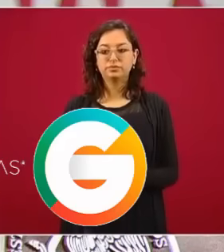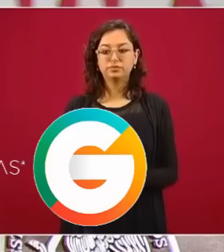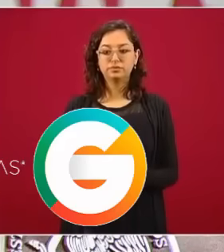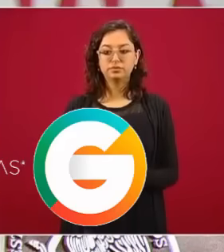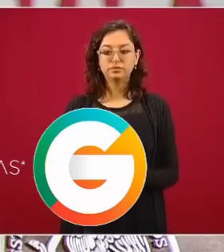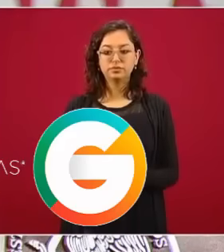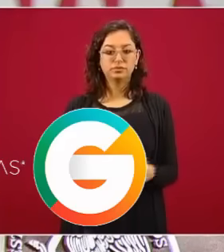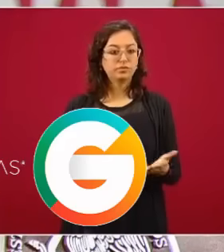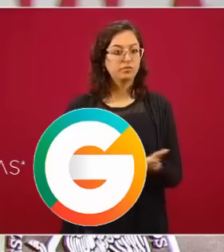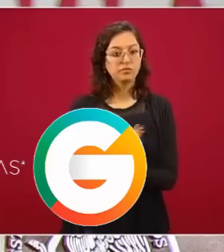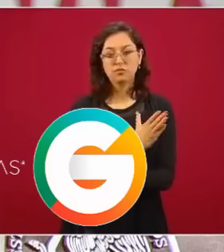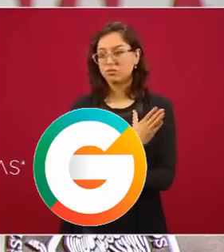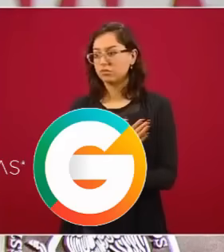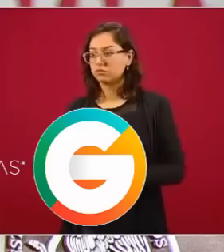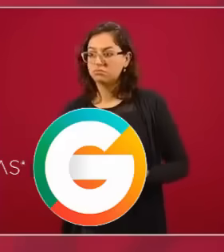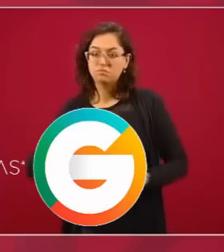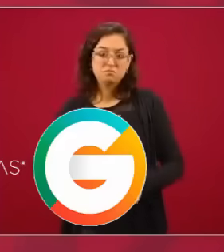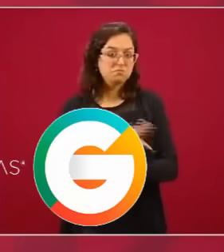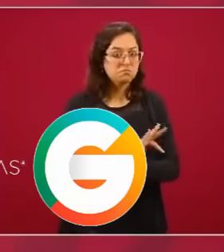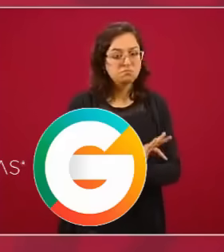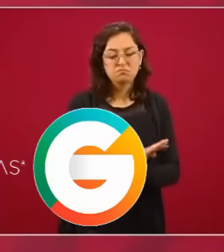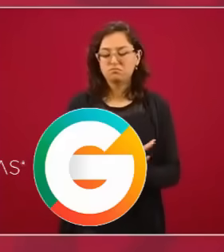sin distingos.